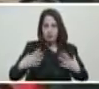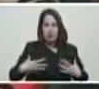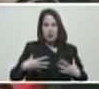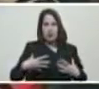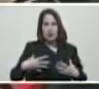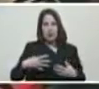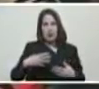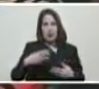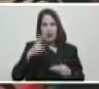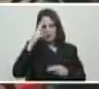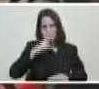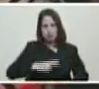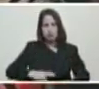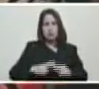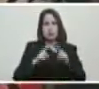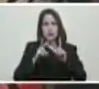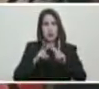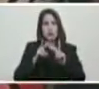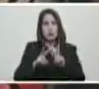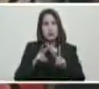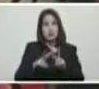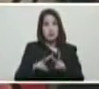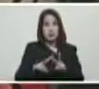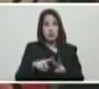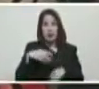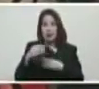vivienda Venezuela en elito